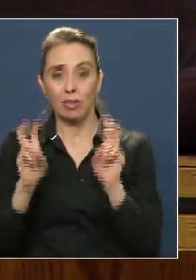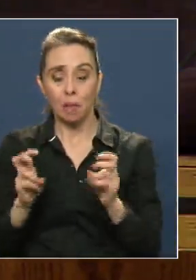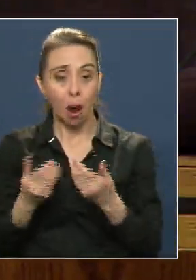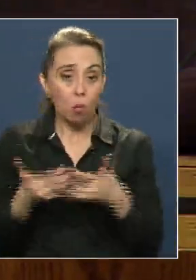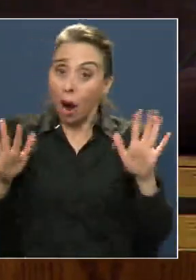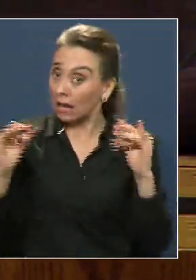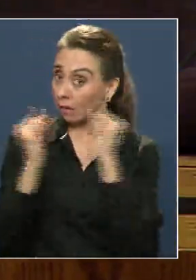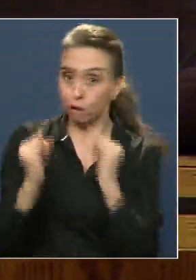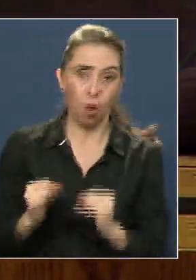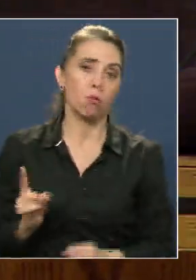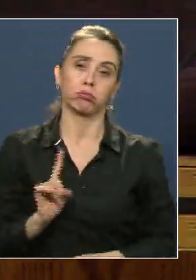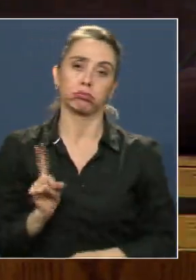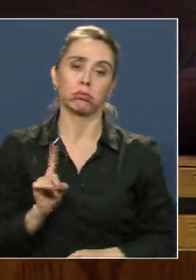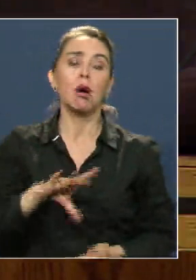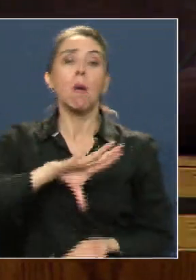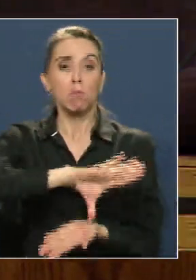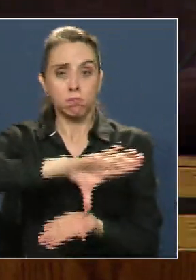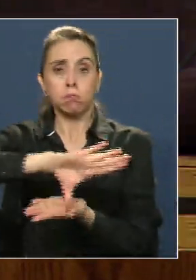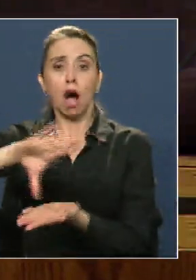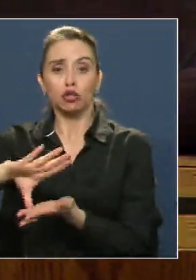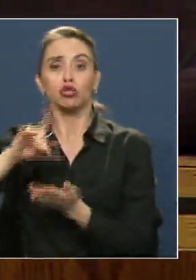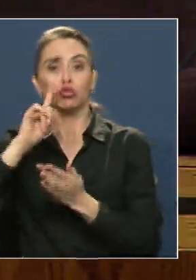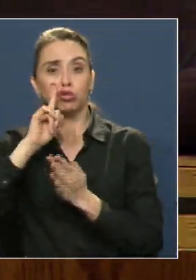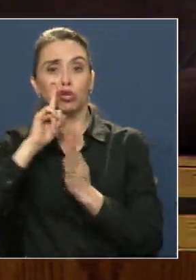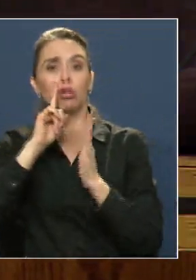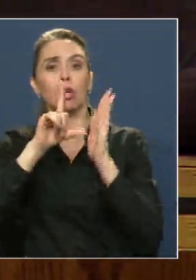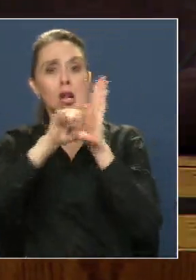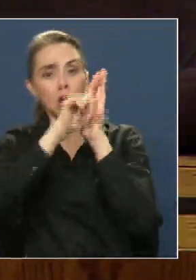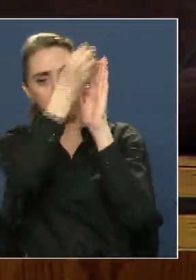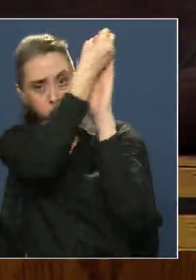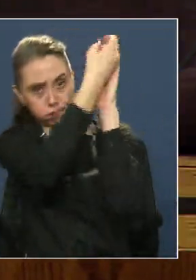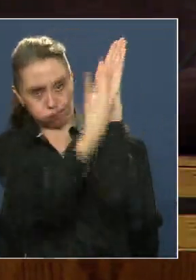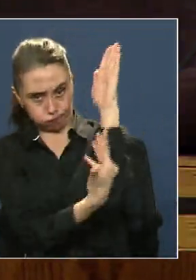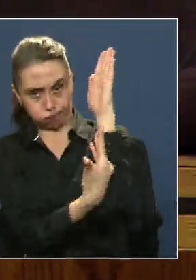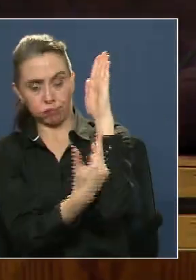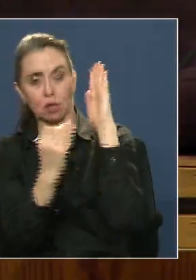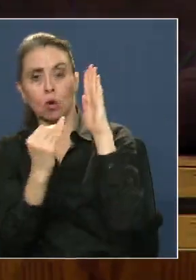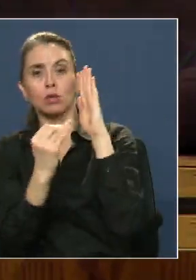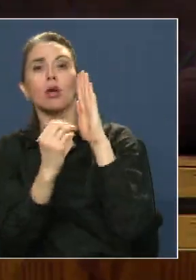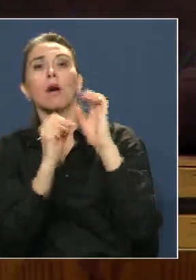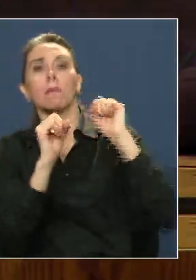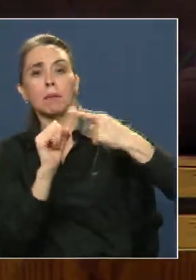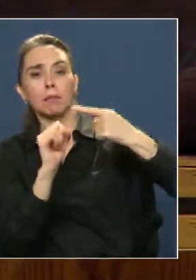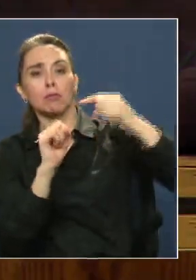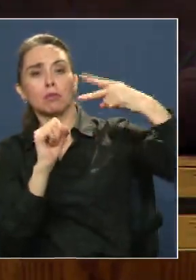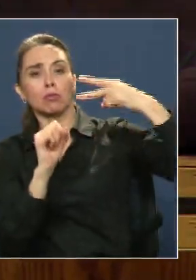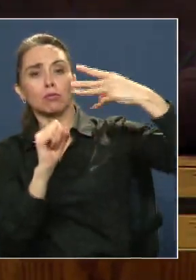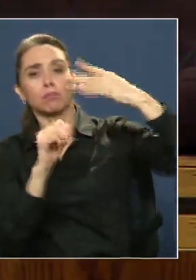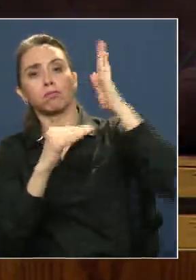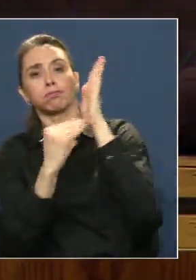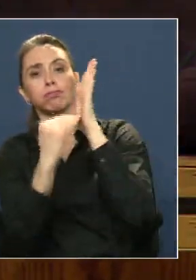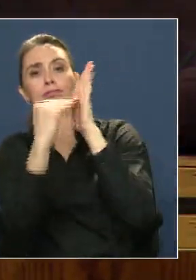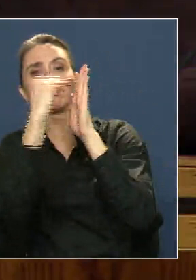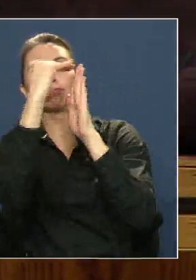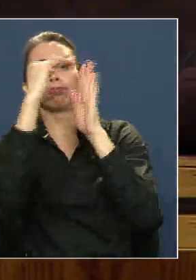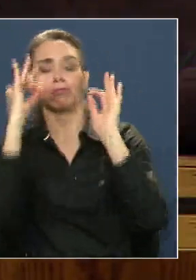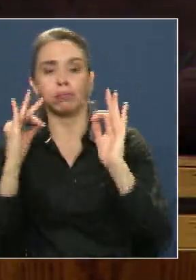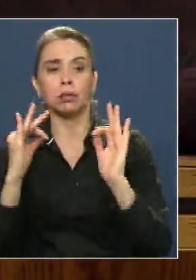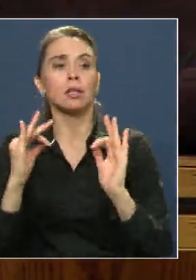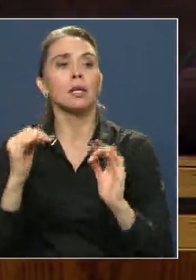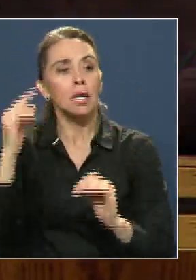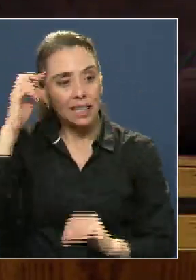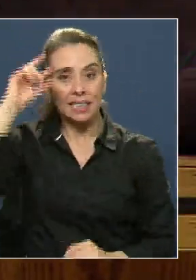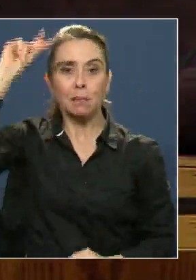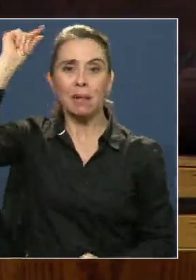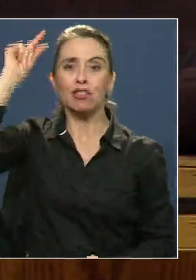modo. Los países tienen estructuras jurídicas formales y jerarquizadas por algo. No porque inventó Hans